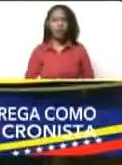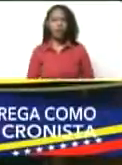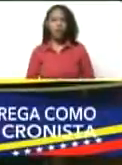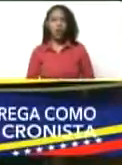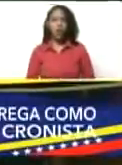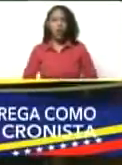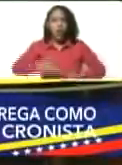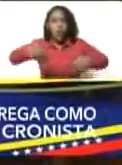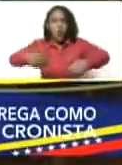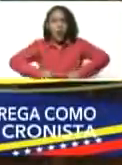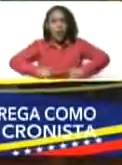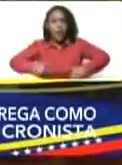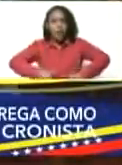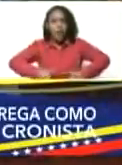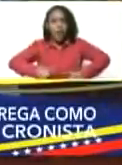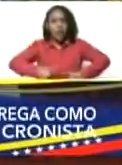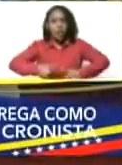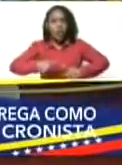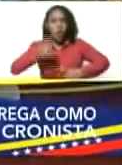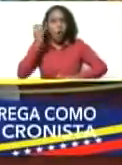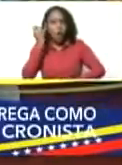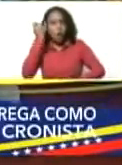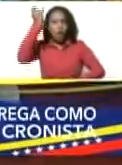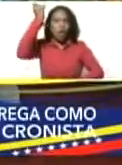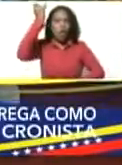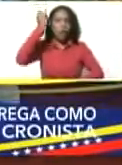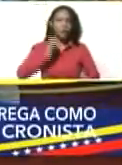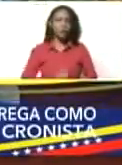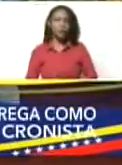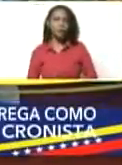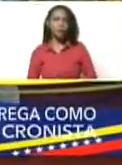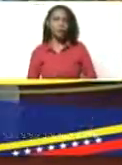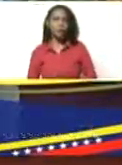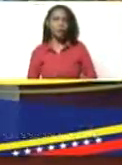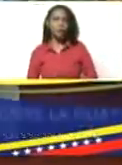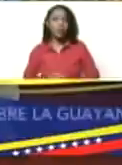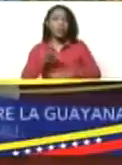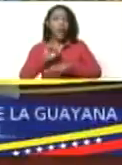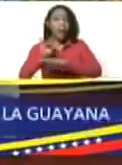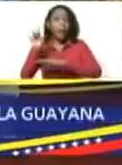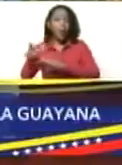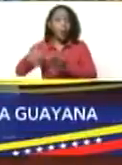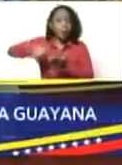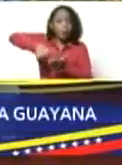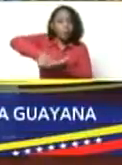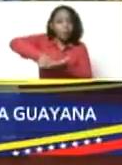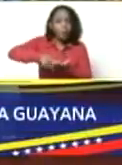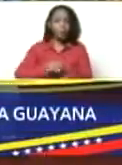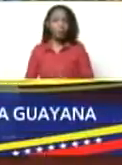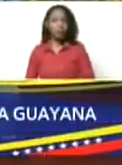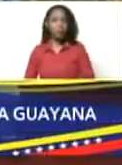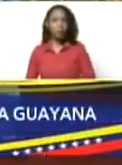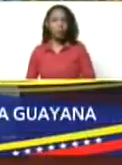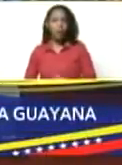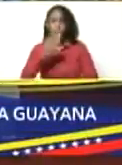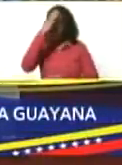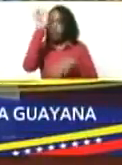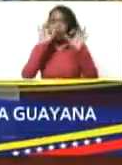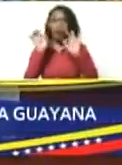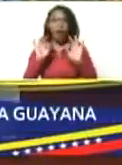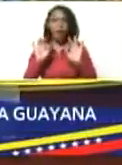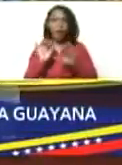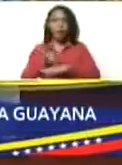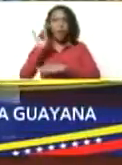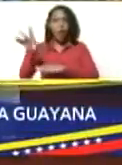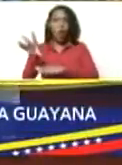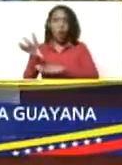un esfuerzo creativo que dejó huella, sin lugar a duda, dejó